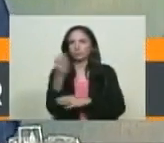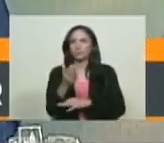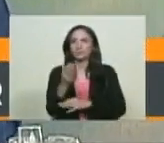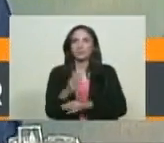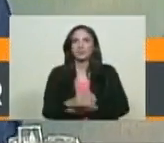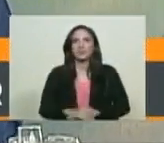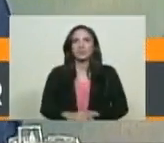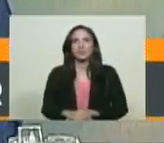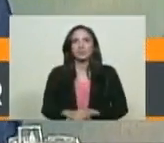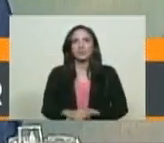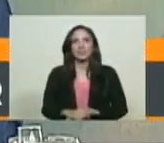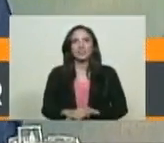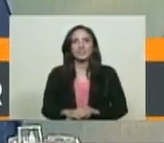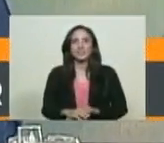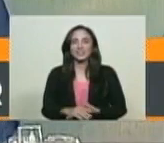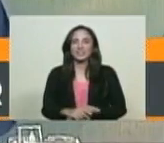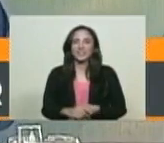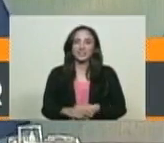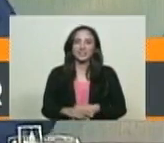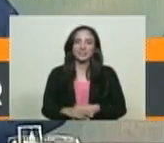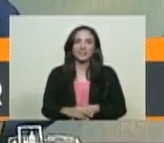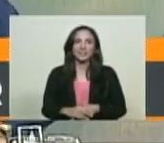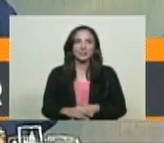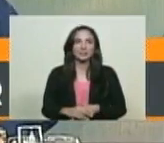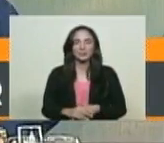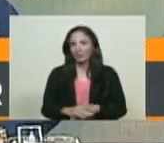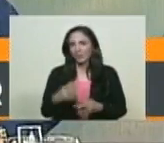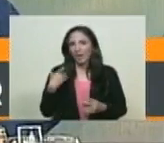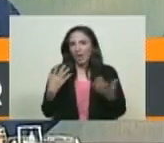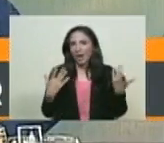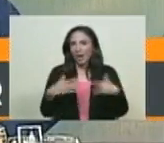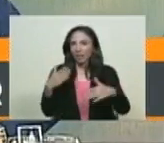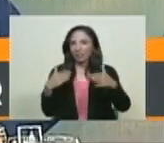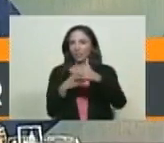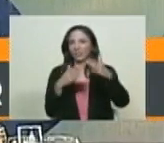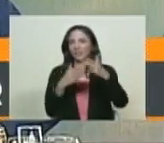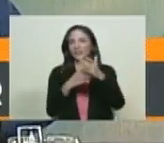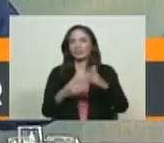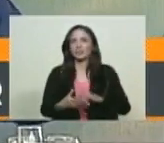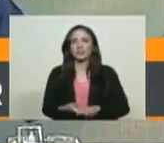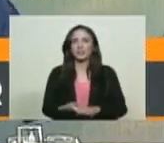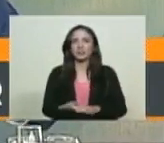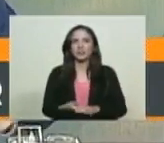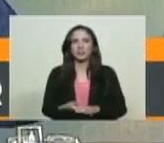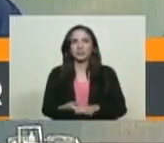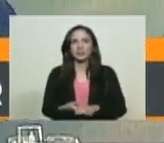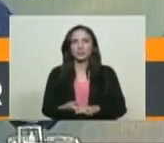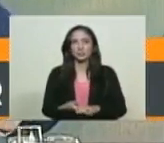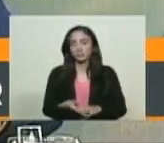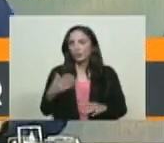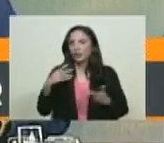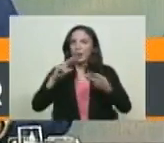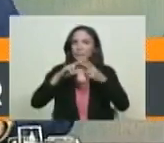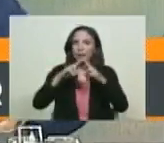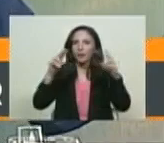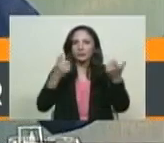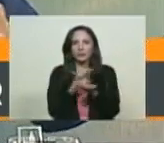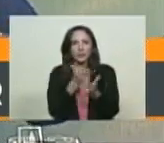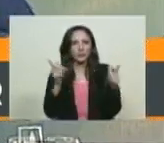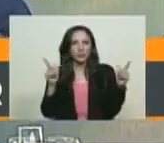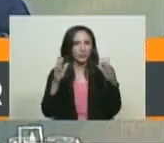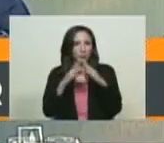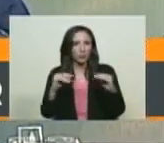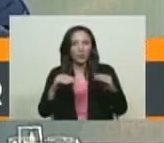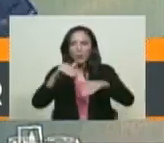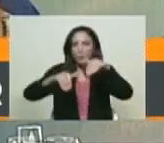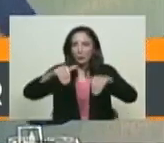No vamos a permitir ningún tipo de agresión. Campaña en paz, libertad, que los